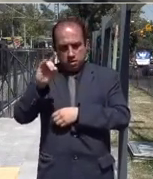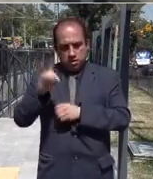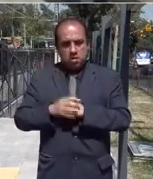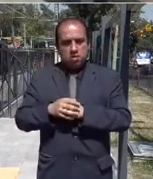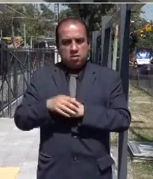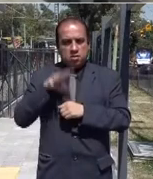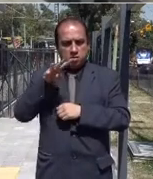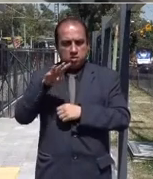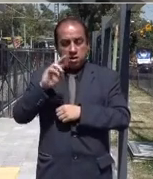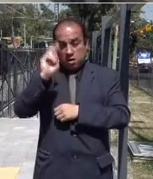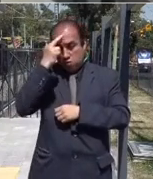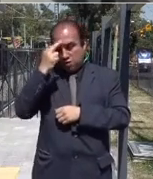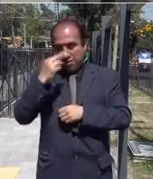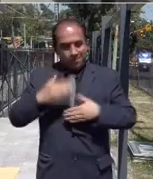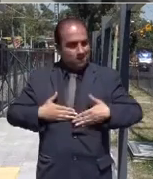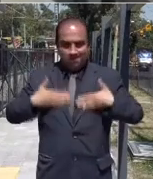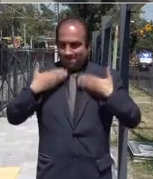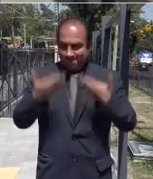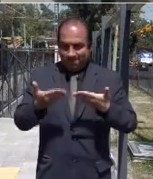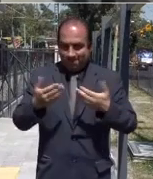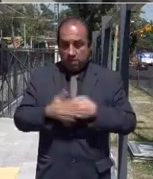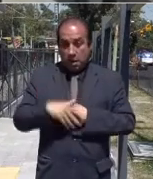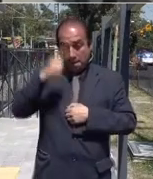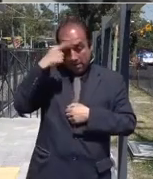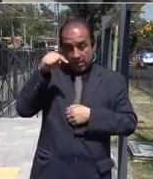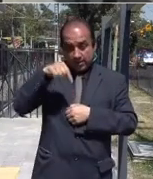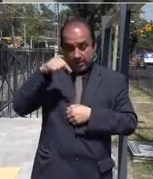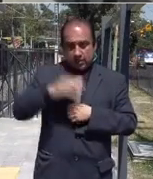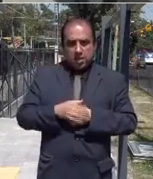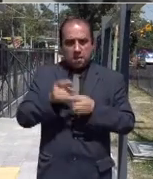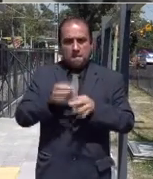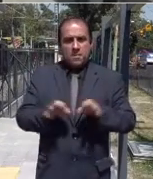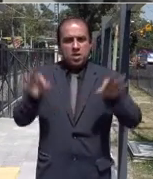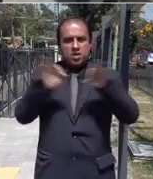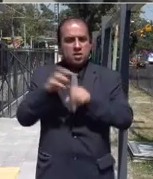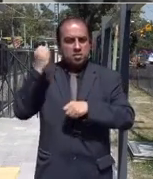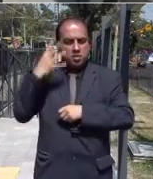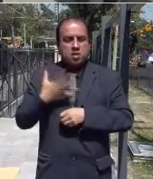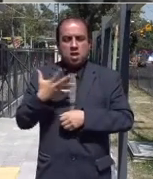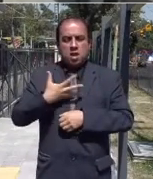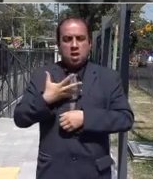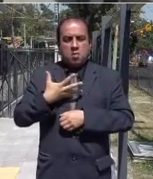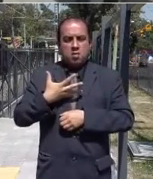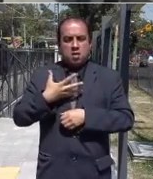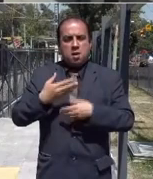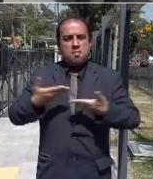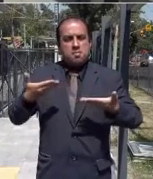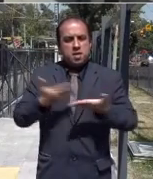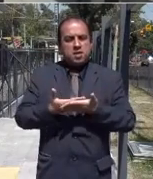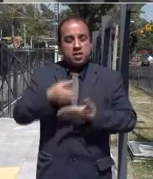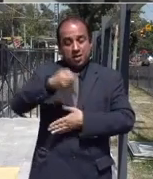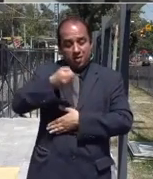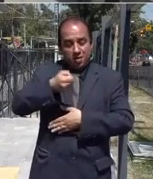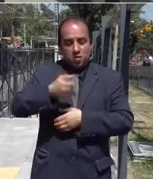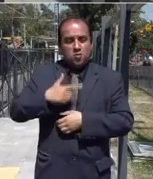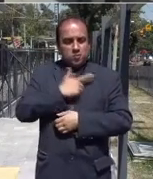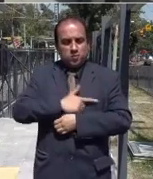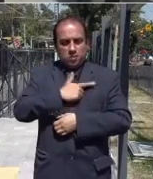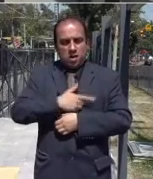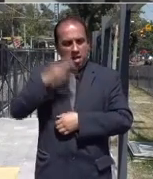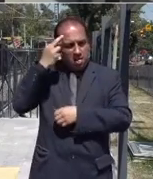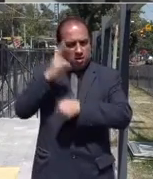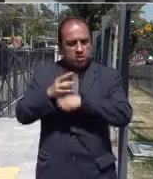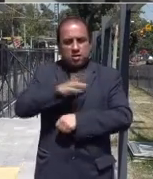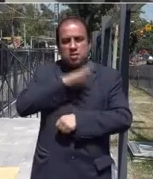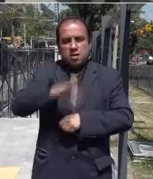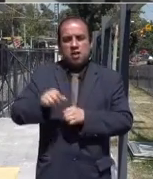no bajemos la guardia. Para este importante acto contamos con la distinguida presencia y saludamos con mucho gusto al director general del Servicio